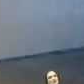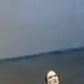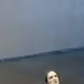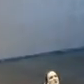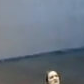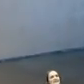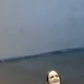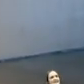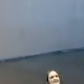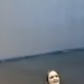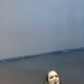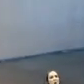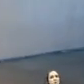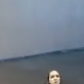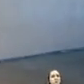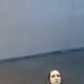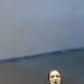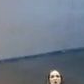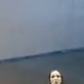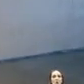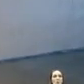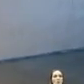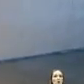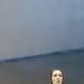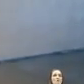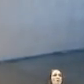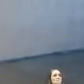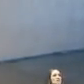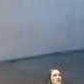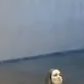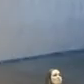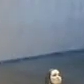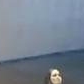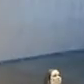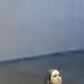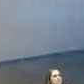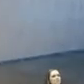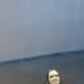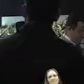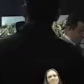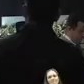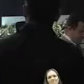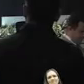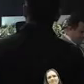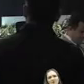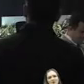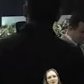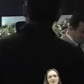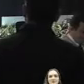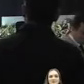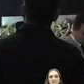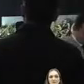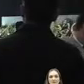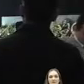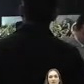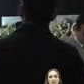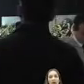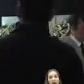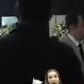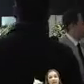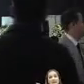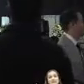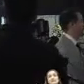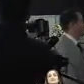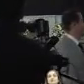vivo. Vicente Fernández sigue vivo en el corazón de todos. Y en un principio pues se había dicho por